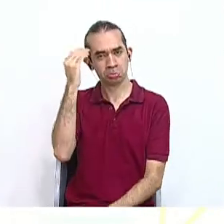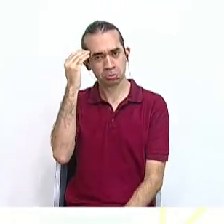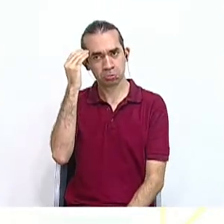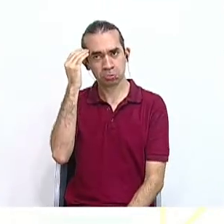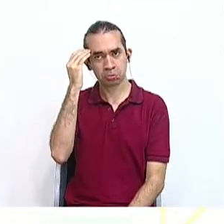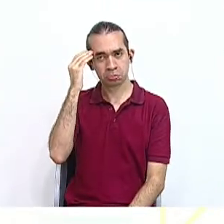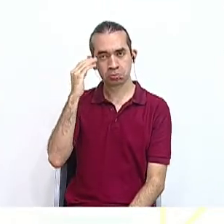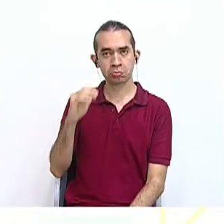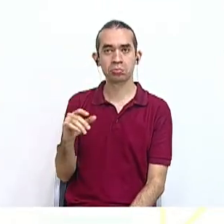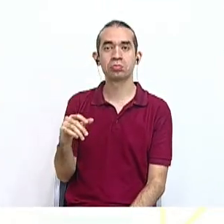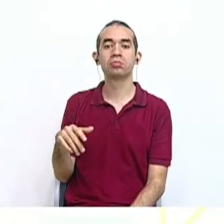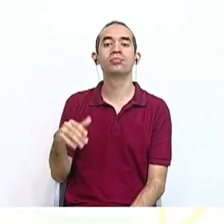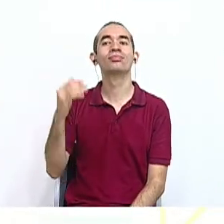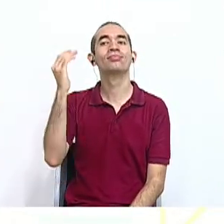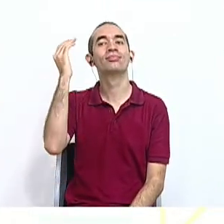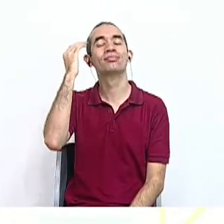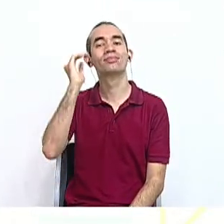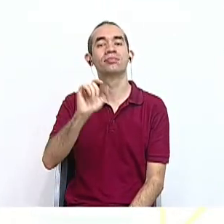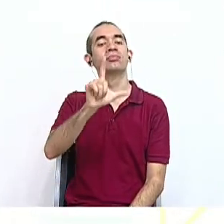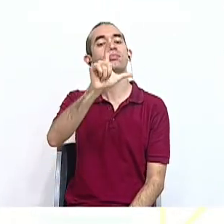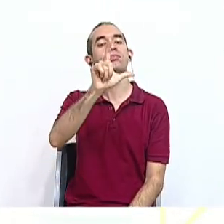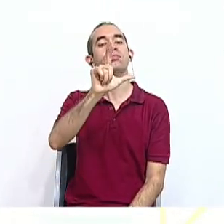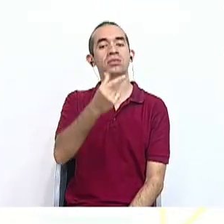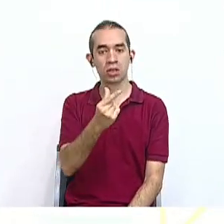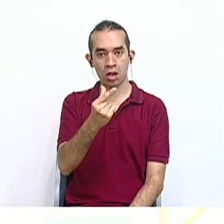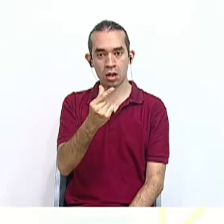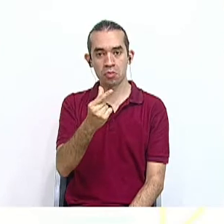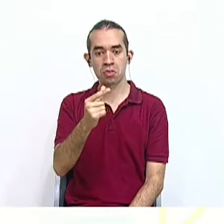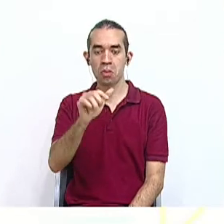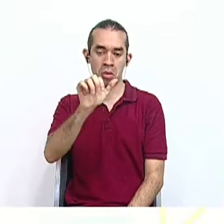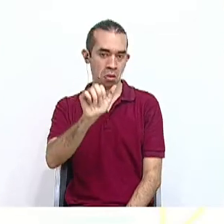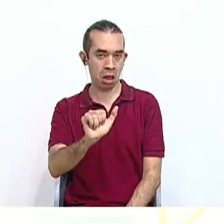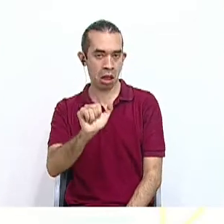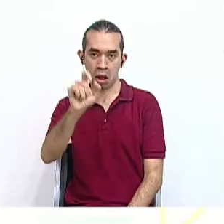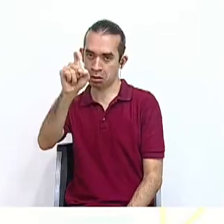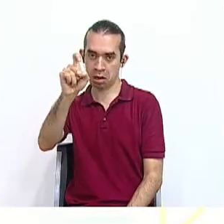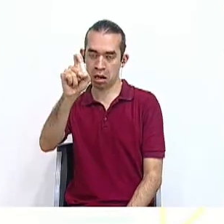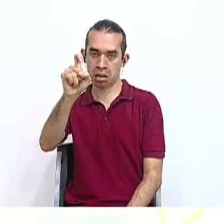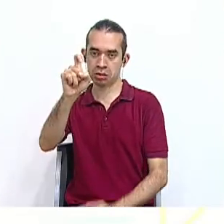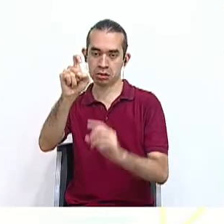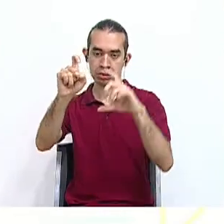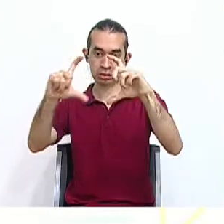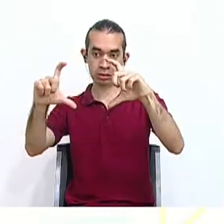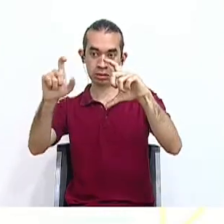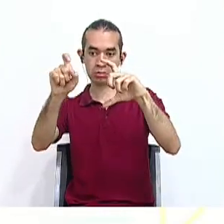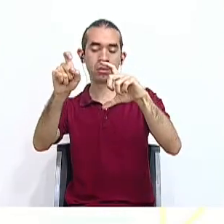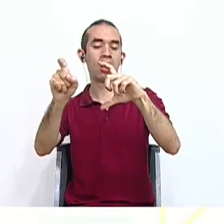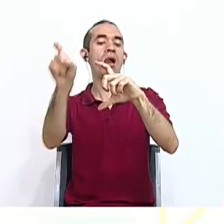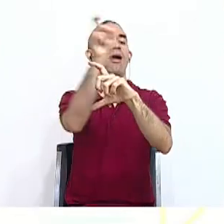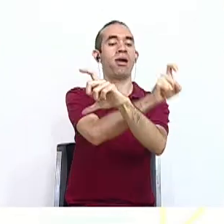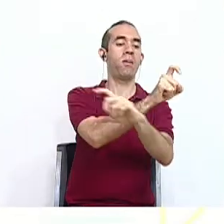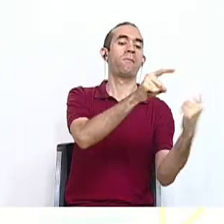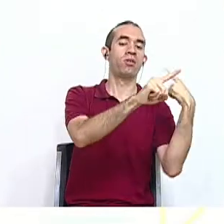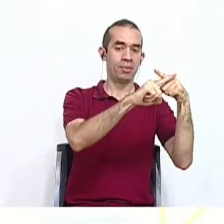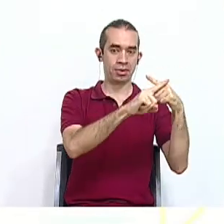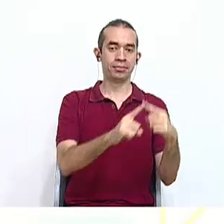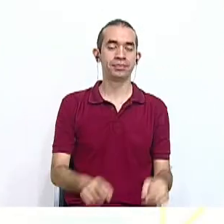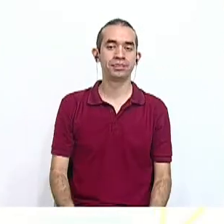del argumento lo pasamos a multiplicar al logaritmo. Entonces tenemos lo siguiente.